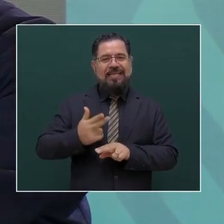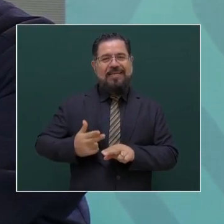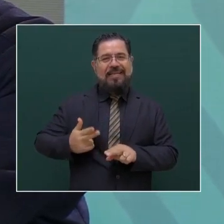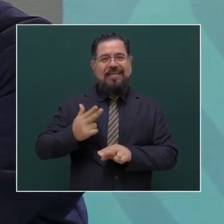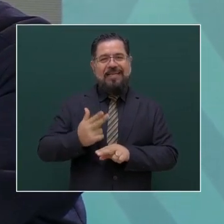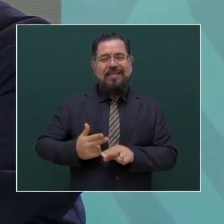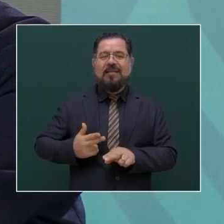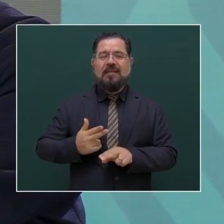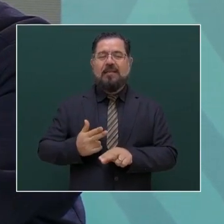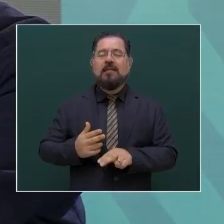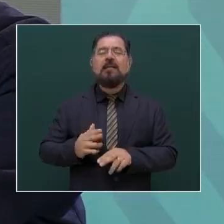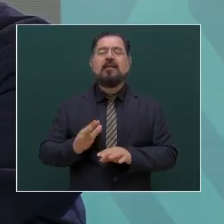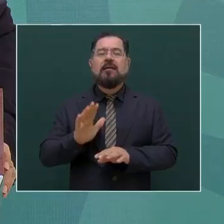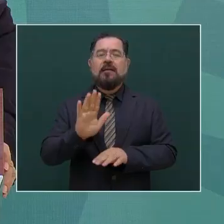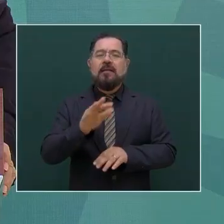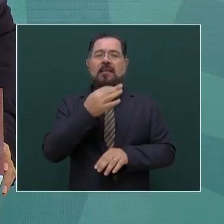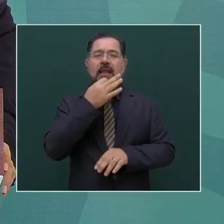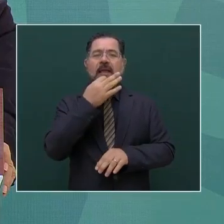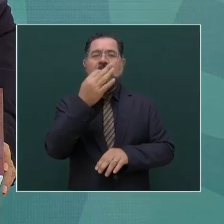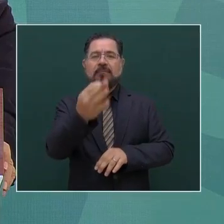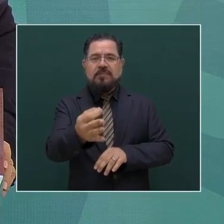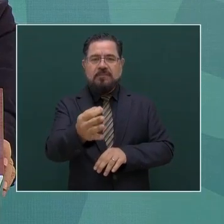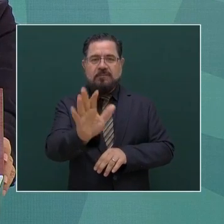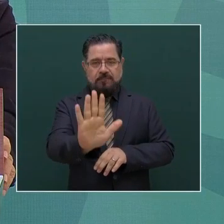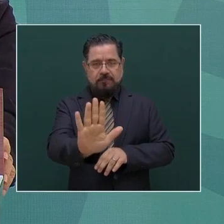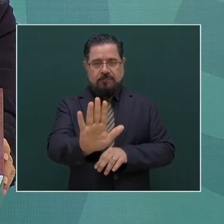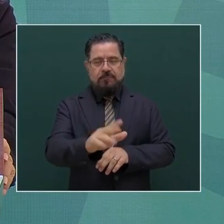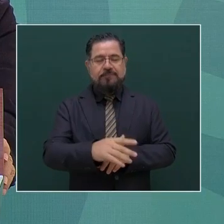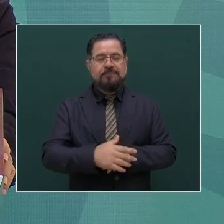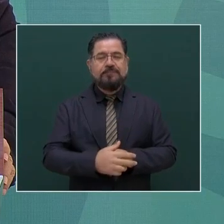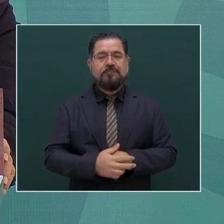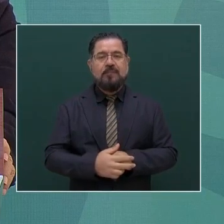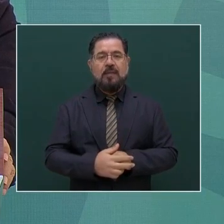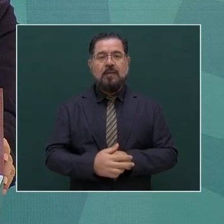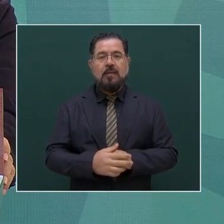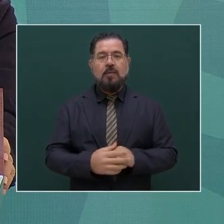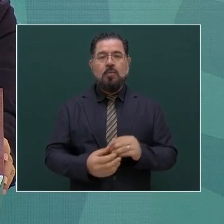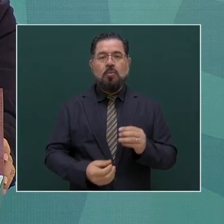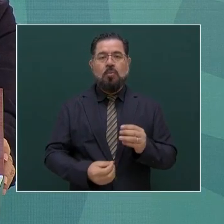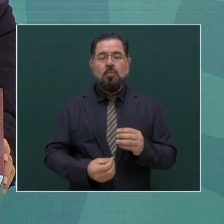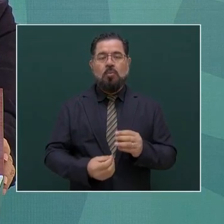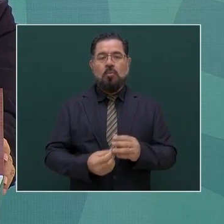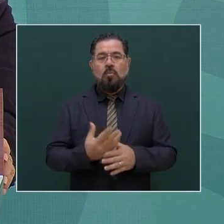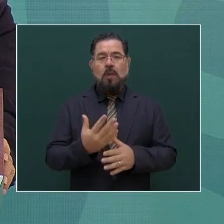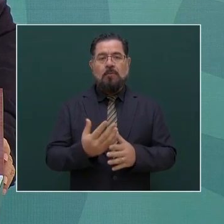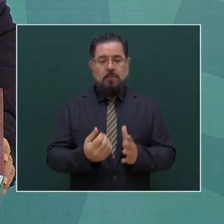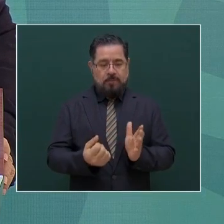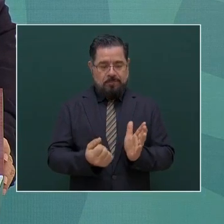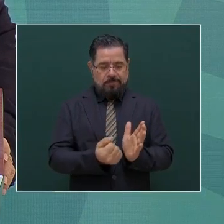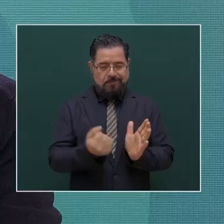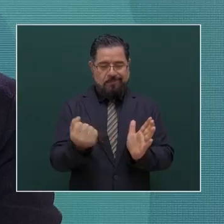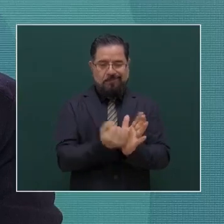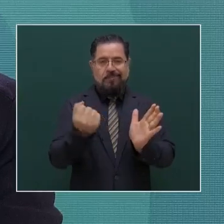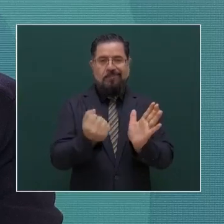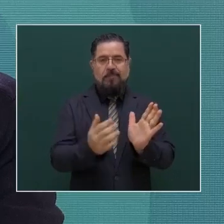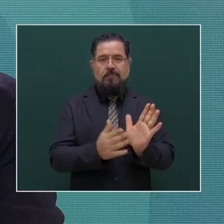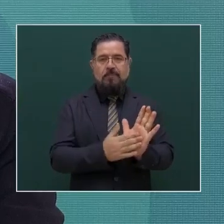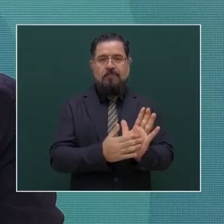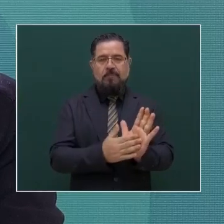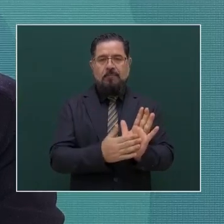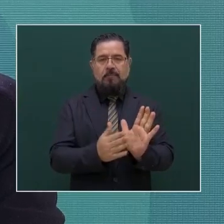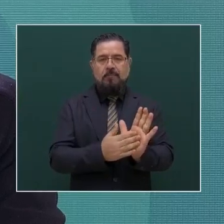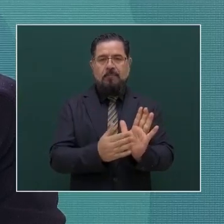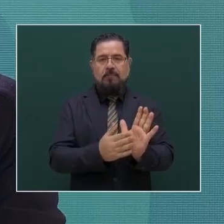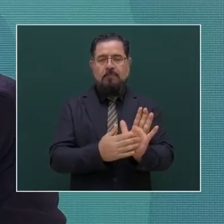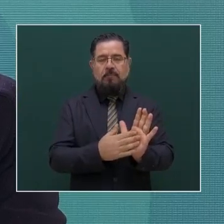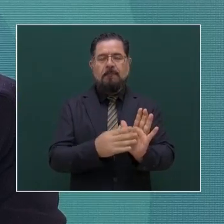ya vamos a dejar el decreto para el regreso de los trenes de